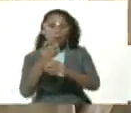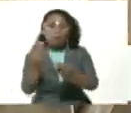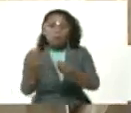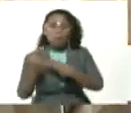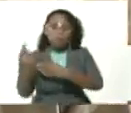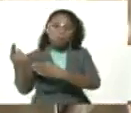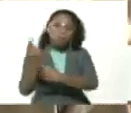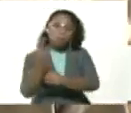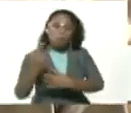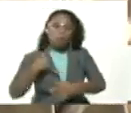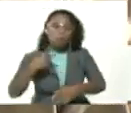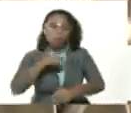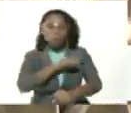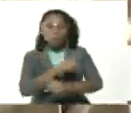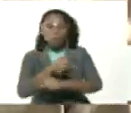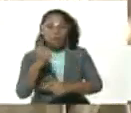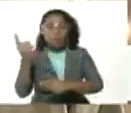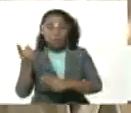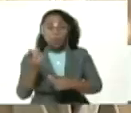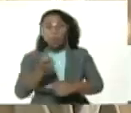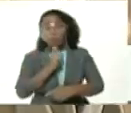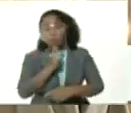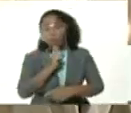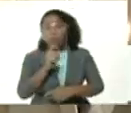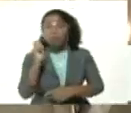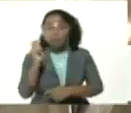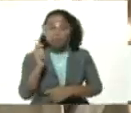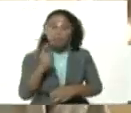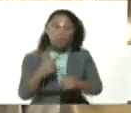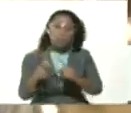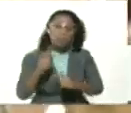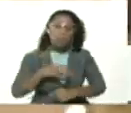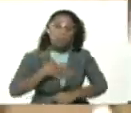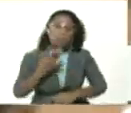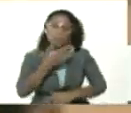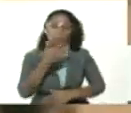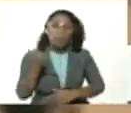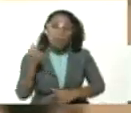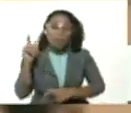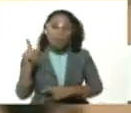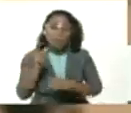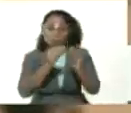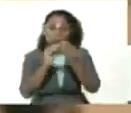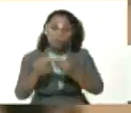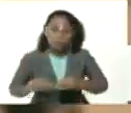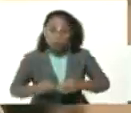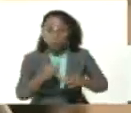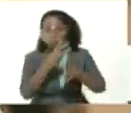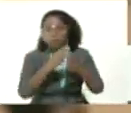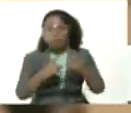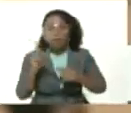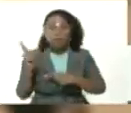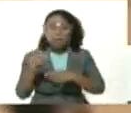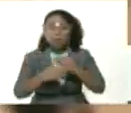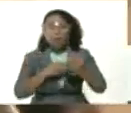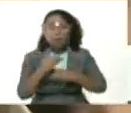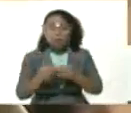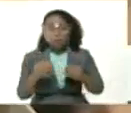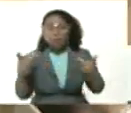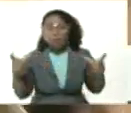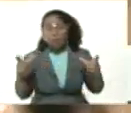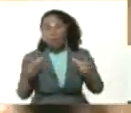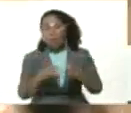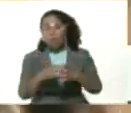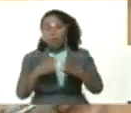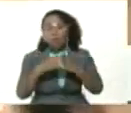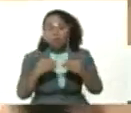para nosotros es un desafío, pero es algo que se puede. Primero, mejorar la calidad de estos productos. Y para ello hemos hecho sendas reuniones con